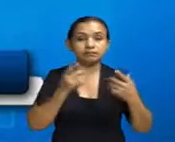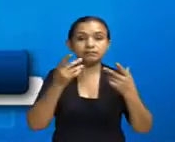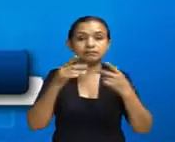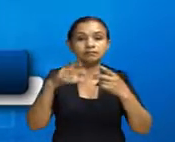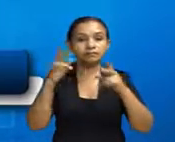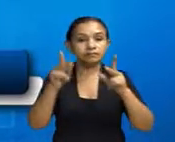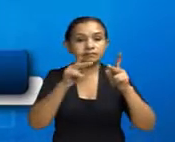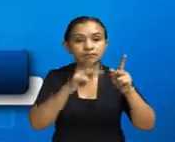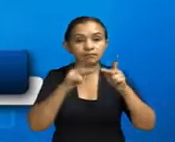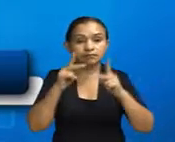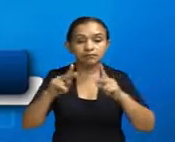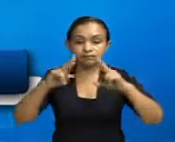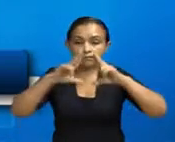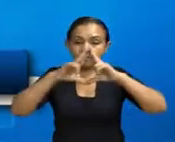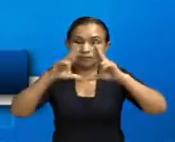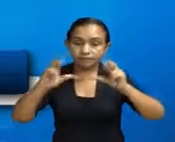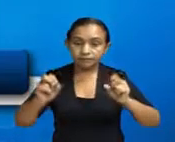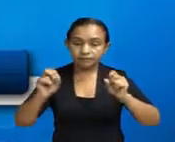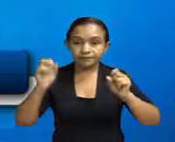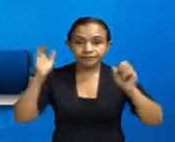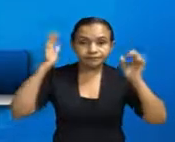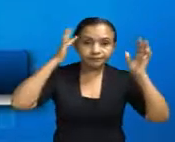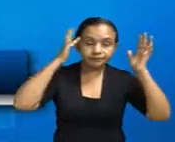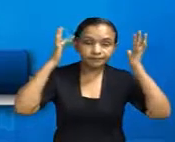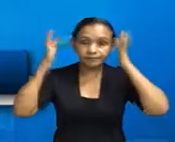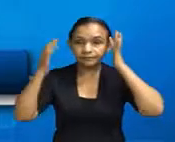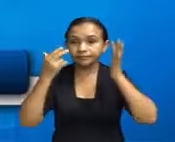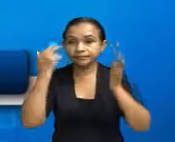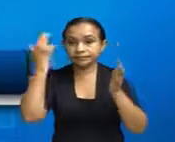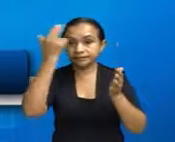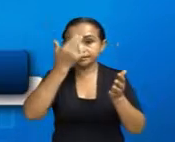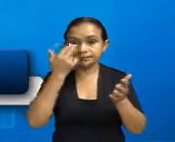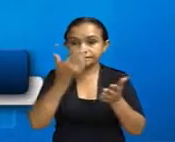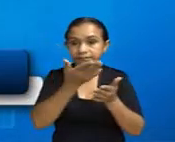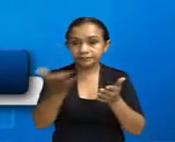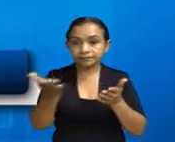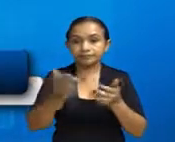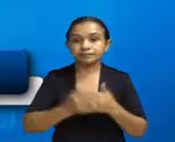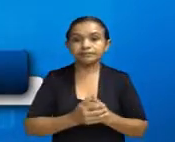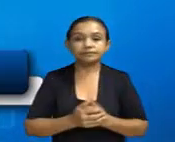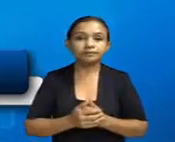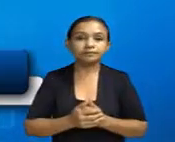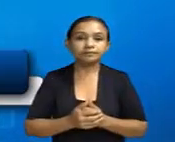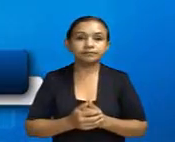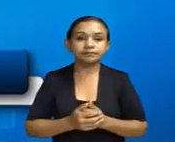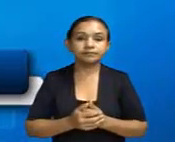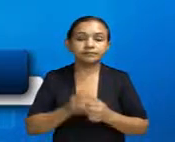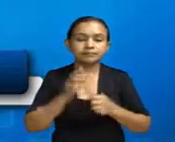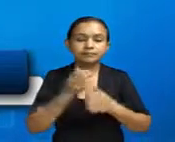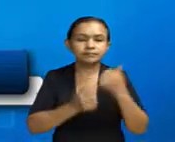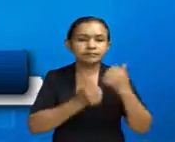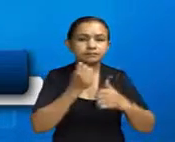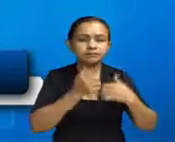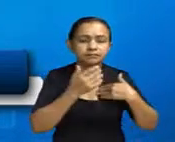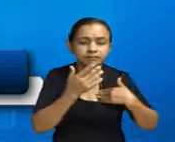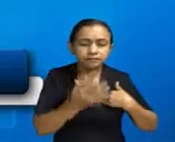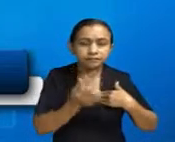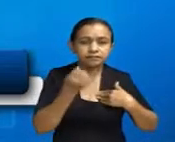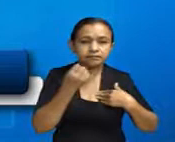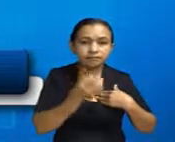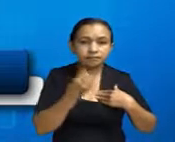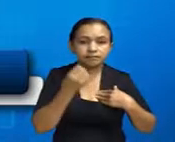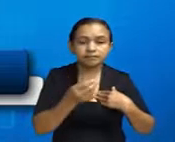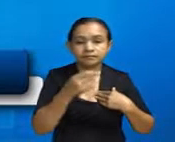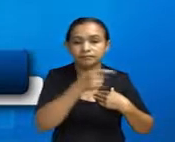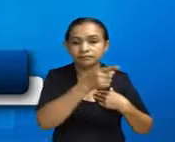personas o los nicaragüenses llegan preocupados al consultorio de usted, doctora, con estos síntomas, con este dolor que